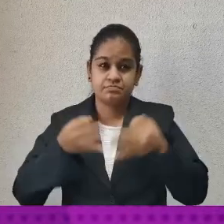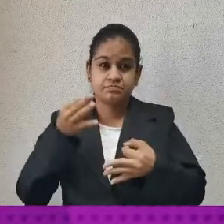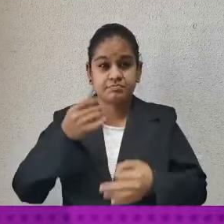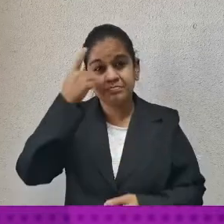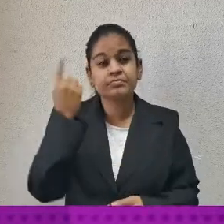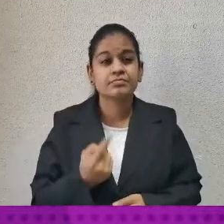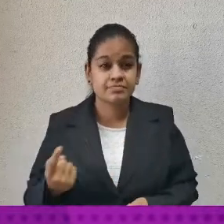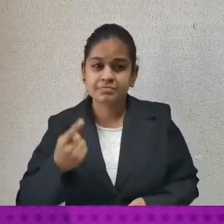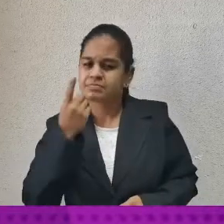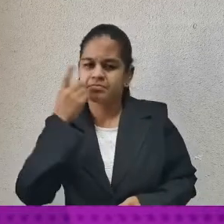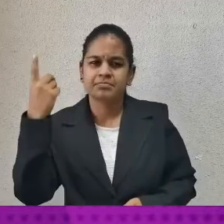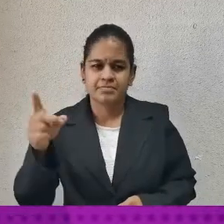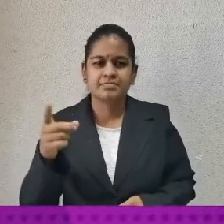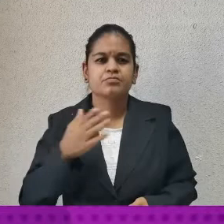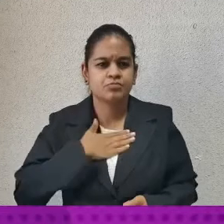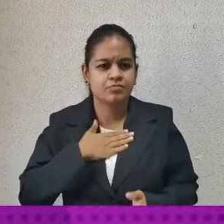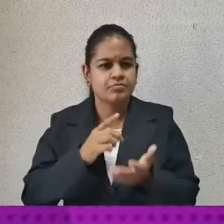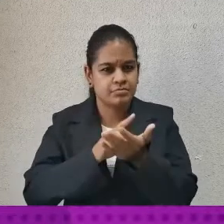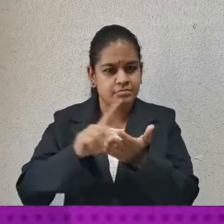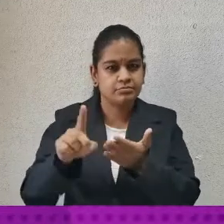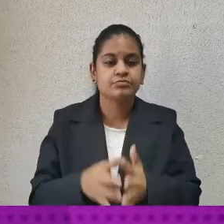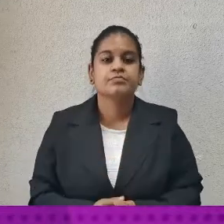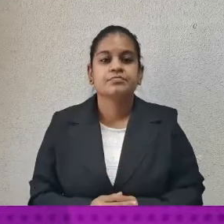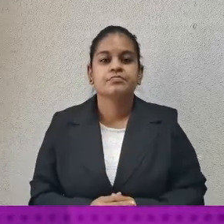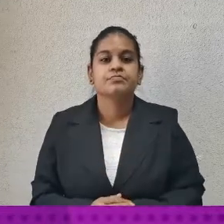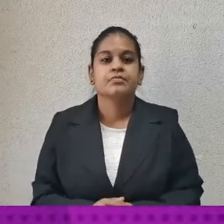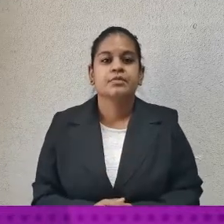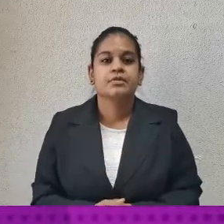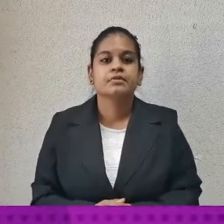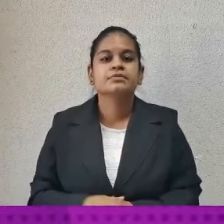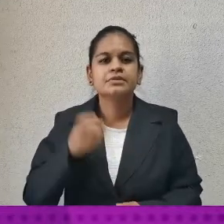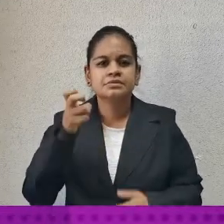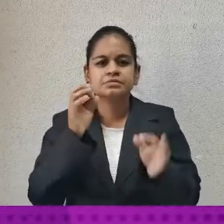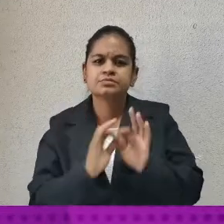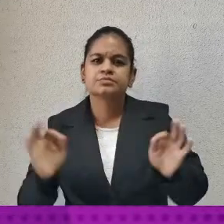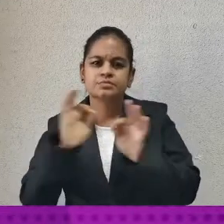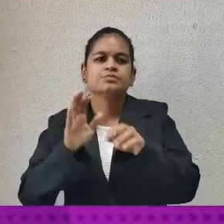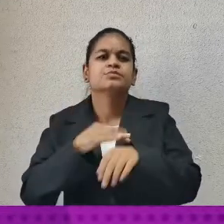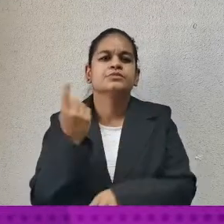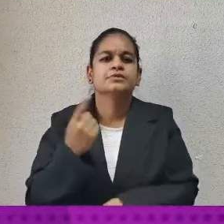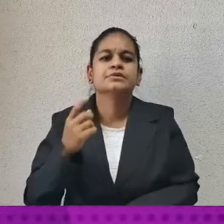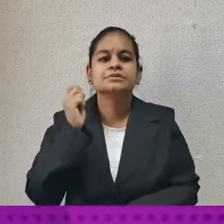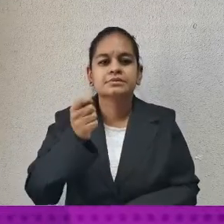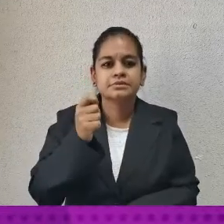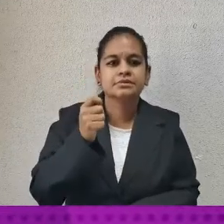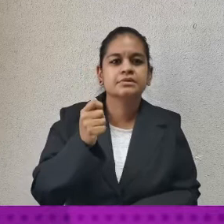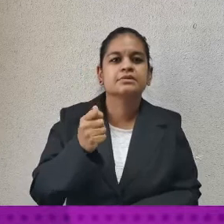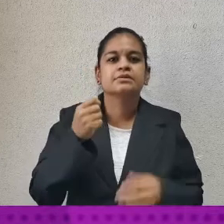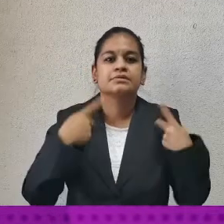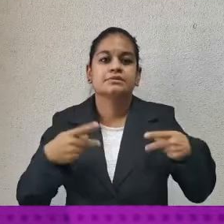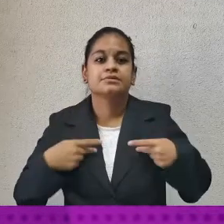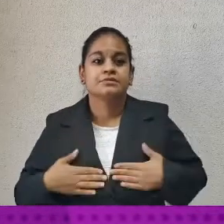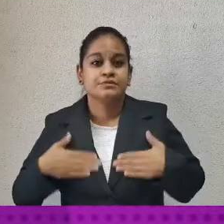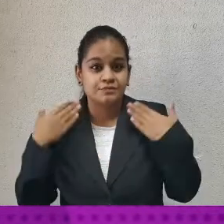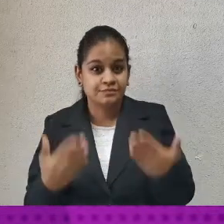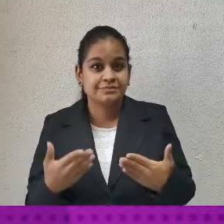tribunales electorales para poder hacer valer lo que a su derecho convenga. Esa parte es muy importante porque le permite tener la